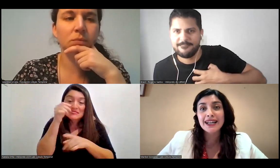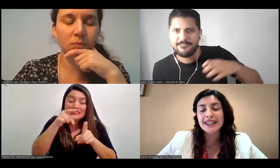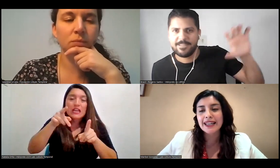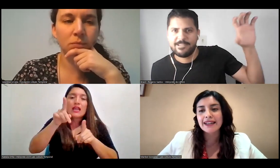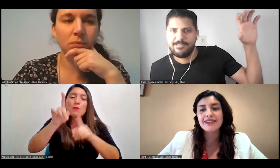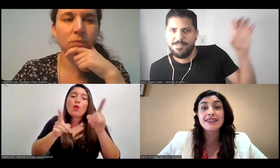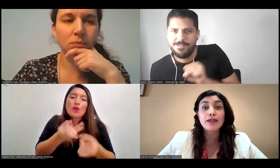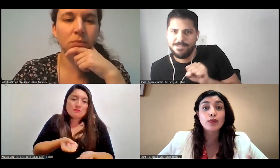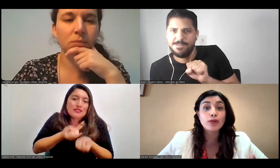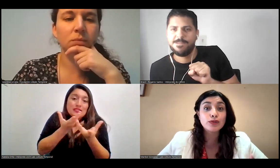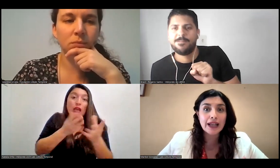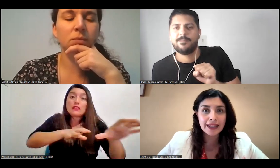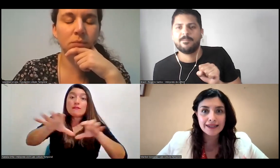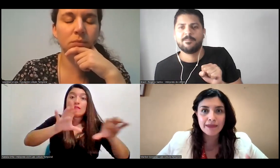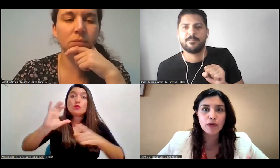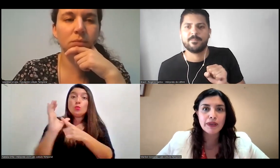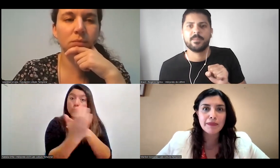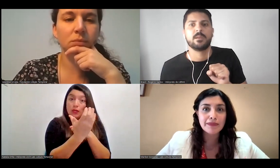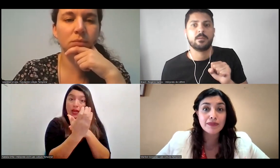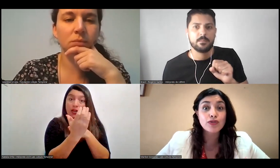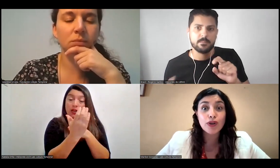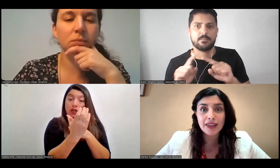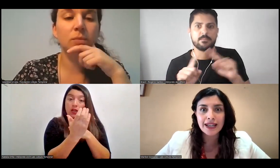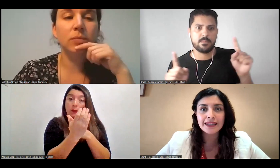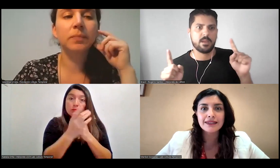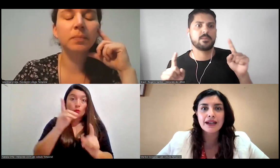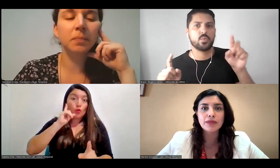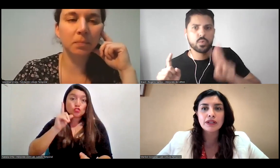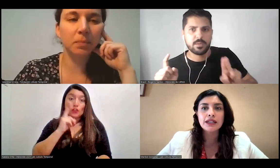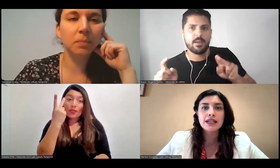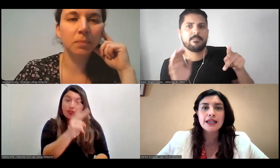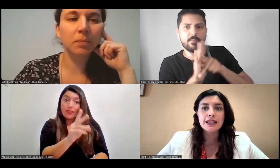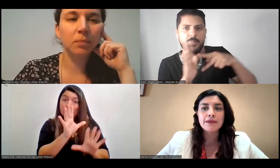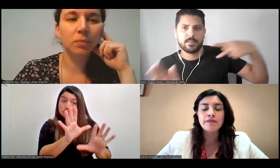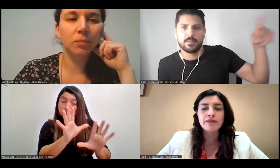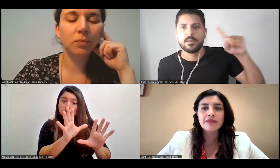alguna actividad cultural que sea más propia sorda, digamos,